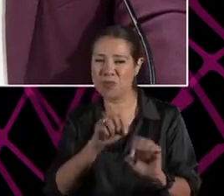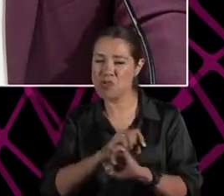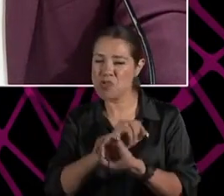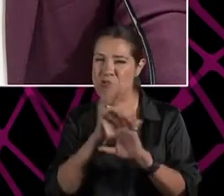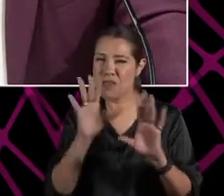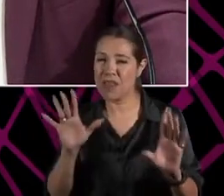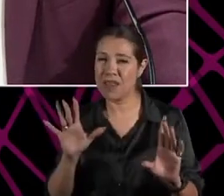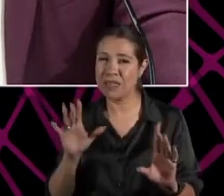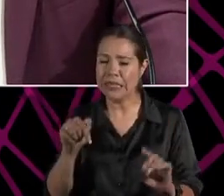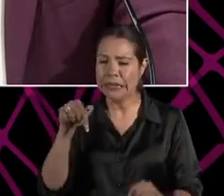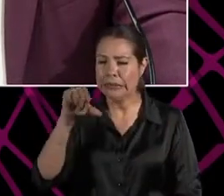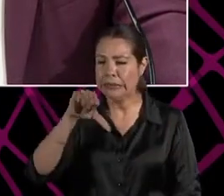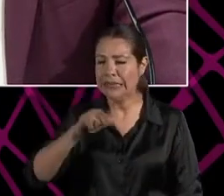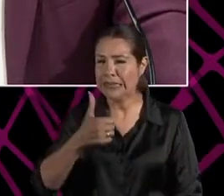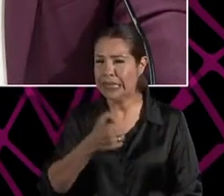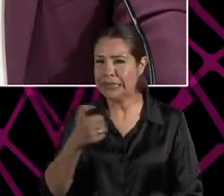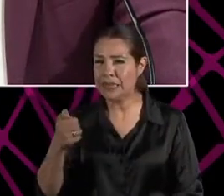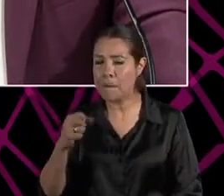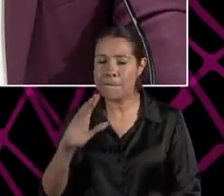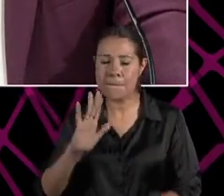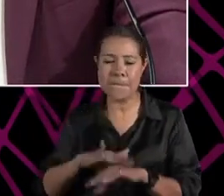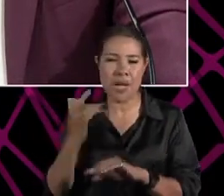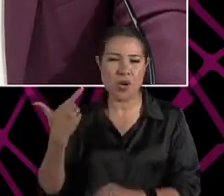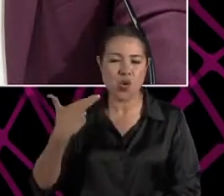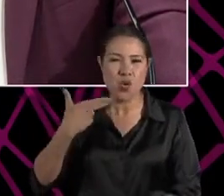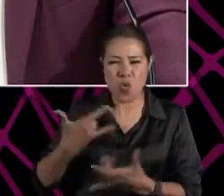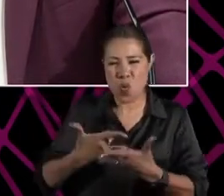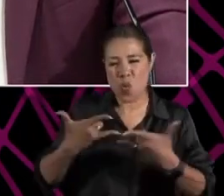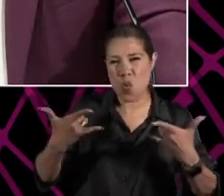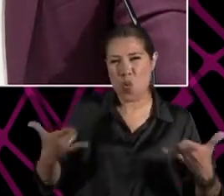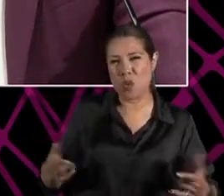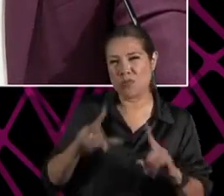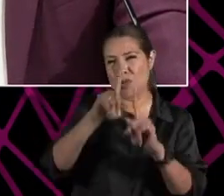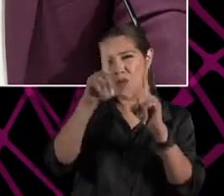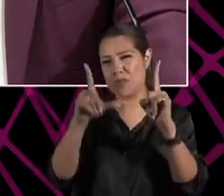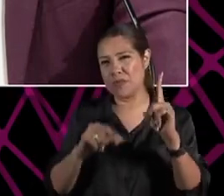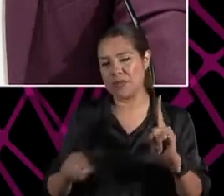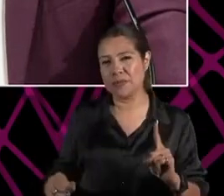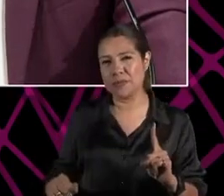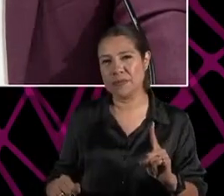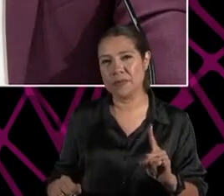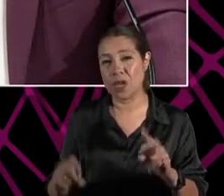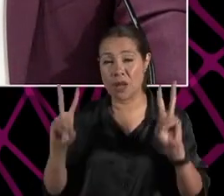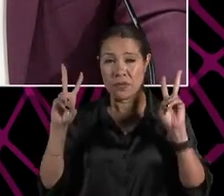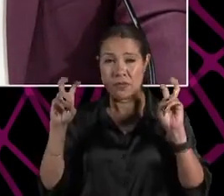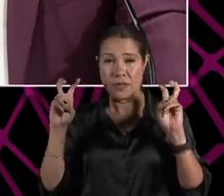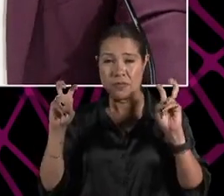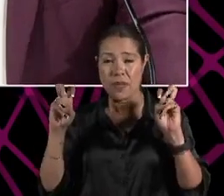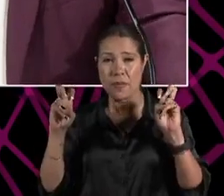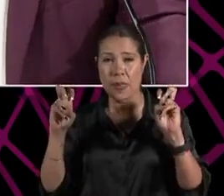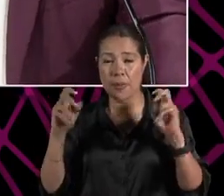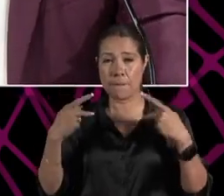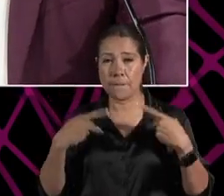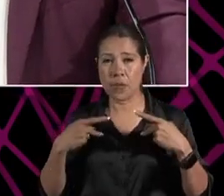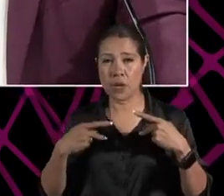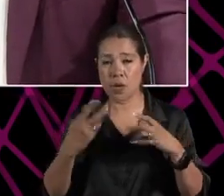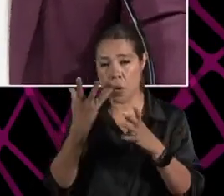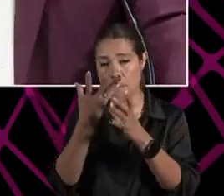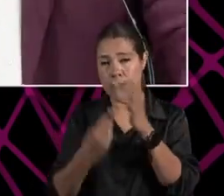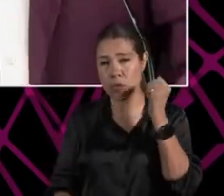clara que es el sexenio con más homicidios en la historia de este país. En el tema de personas